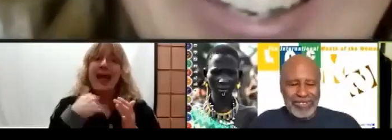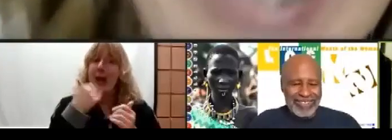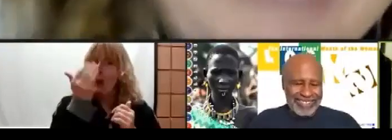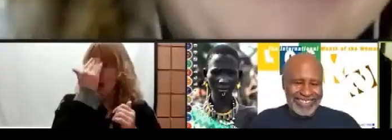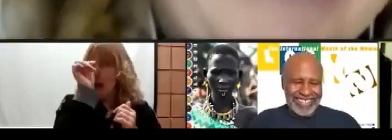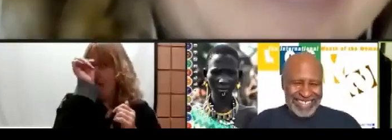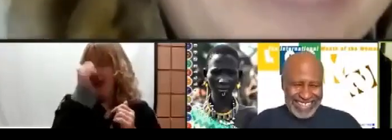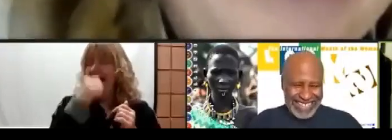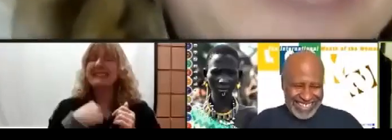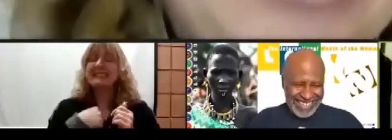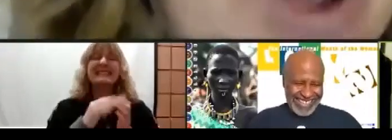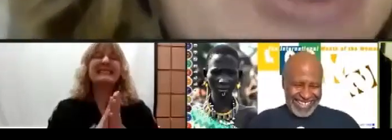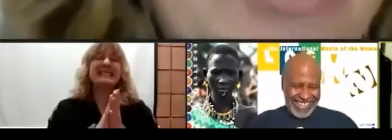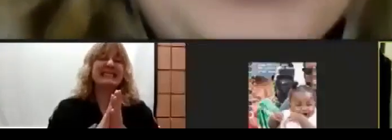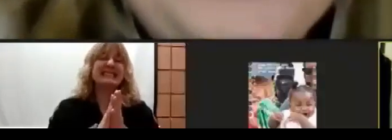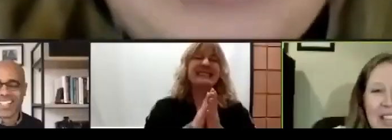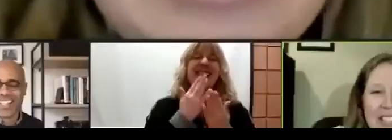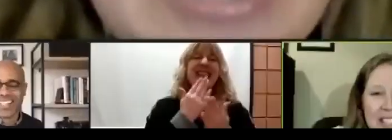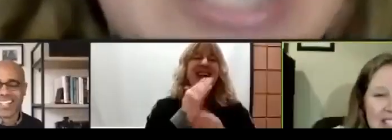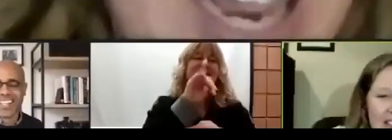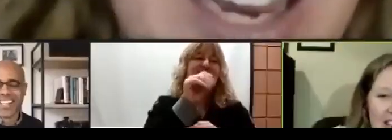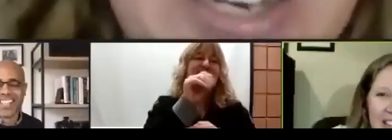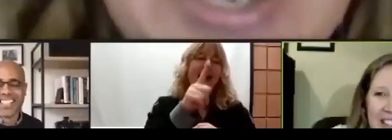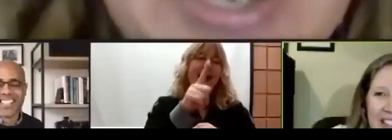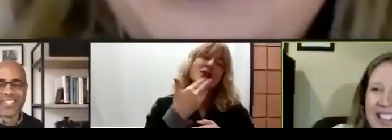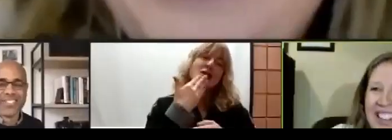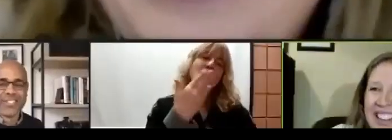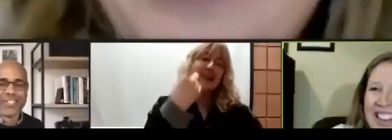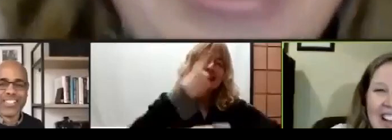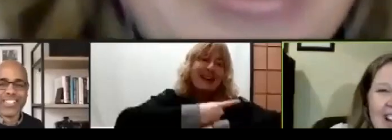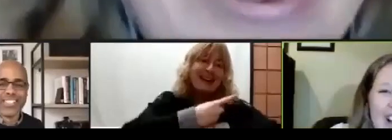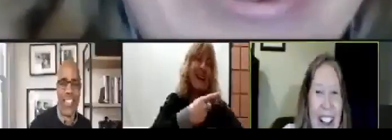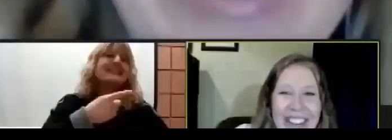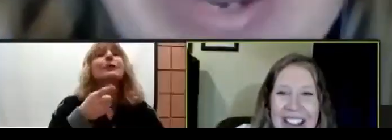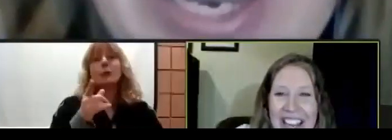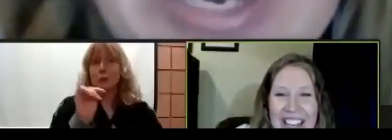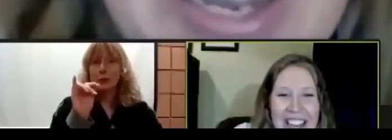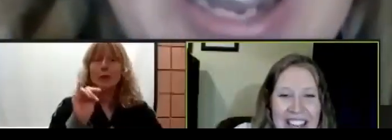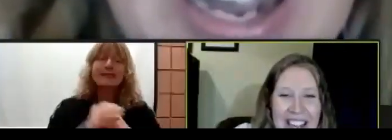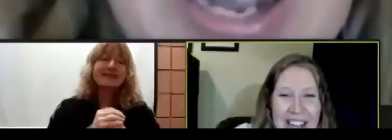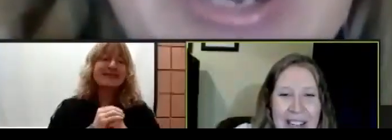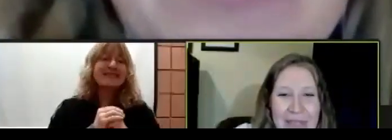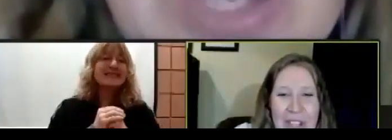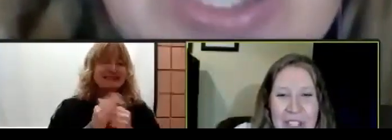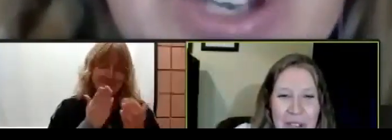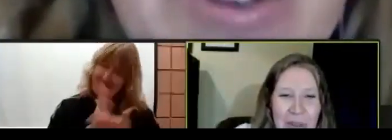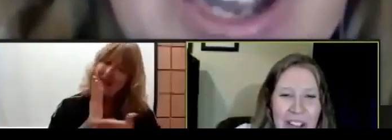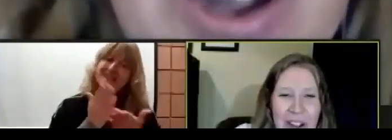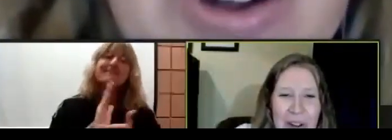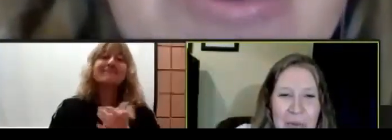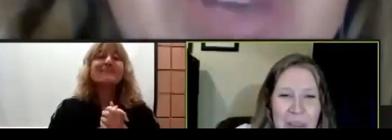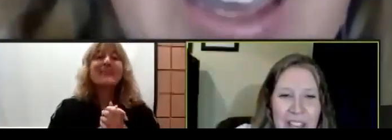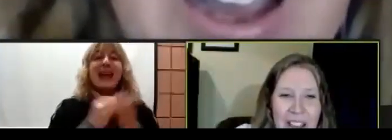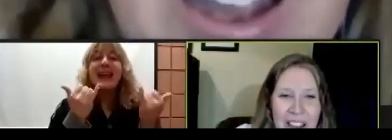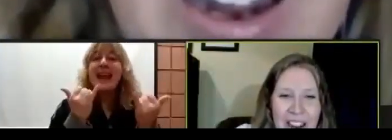cumpleaños de you tiene los abuelitos acuérdate que